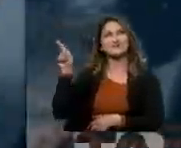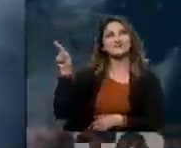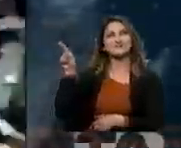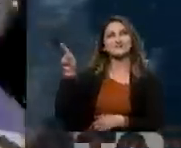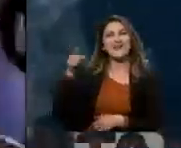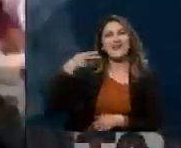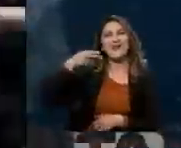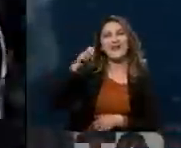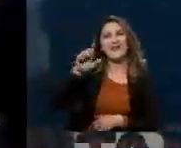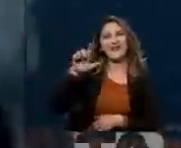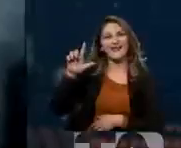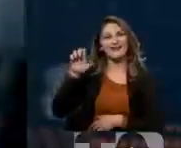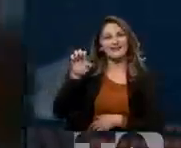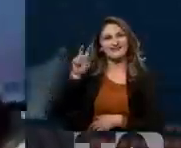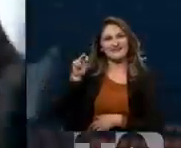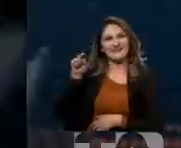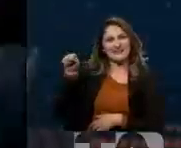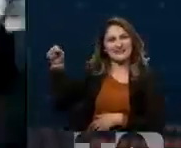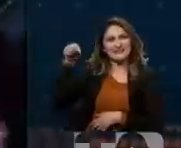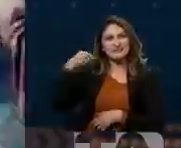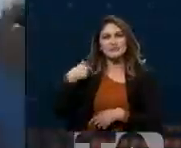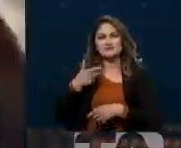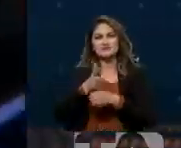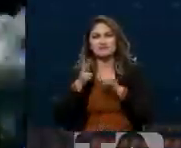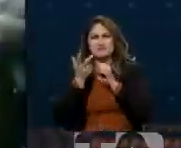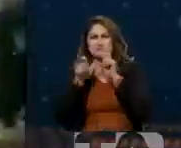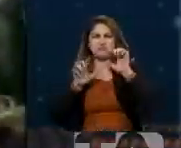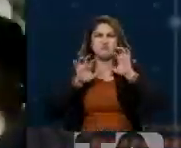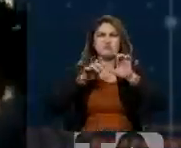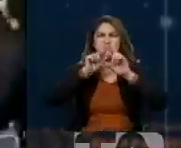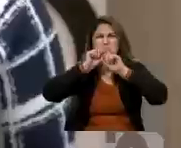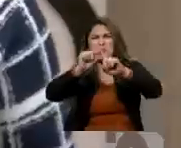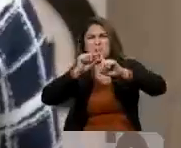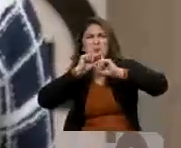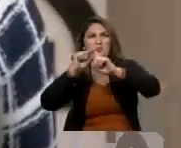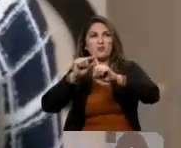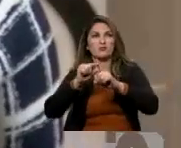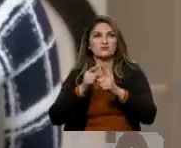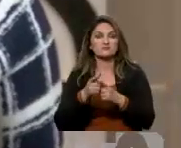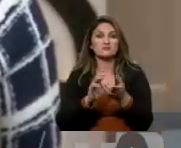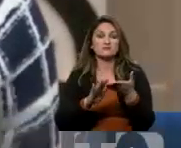abandonar su cobertura en medio de una iracunda turba que los insultaba